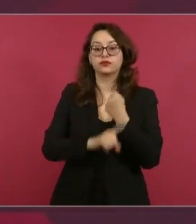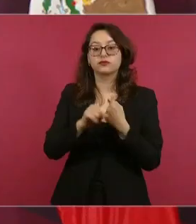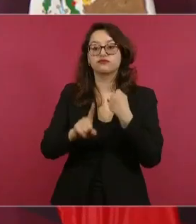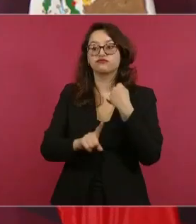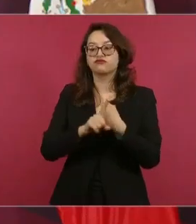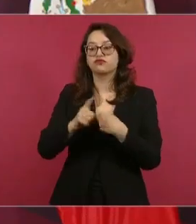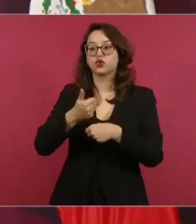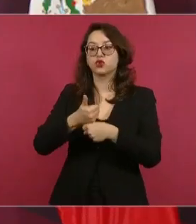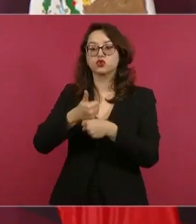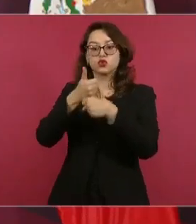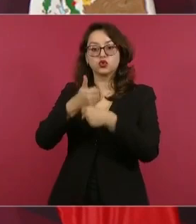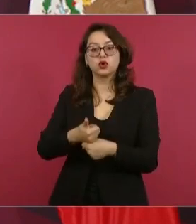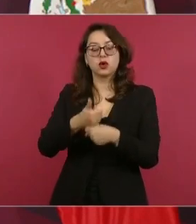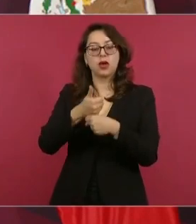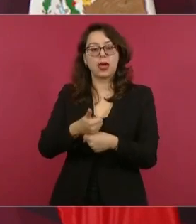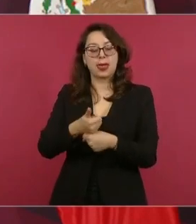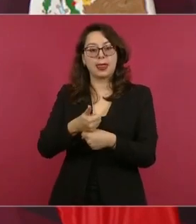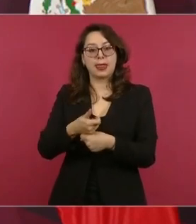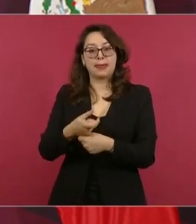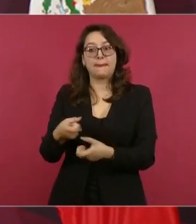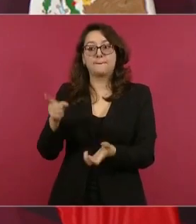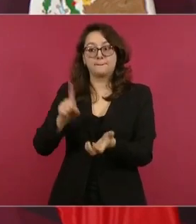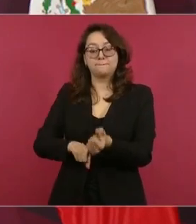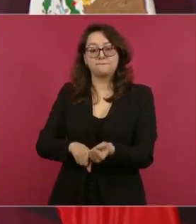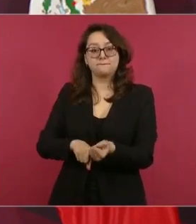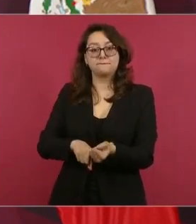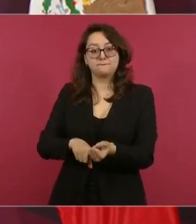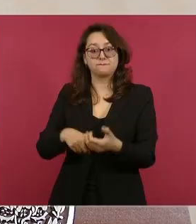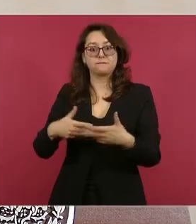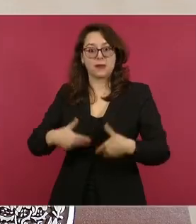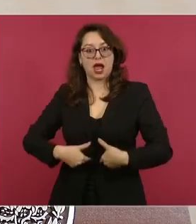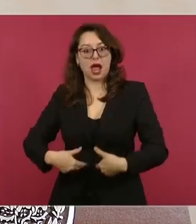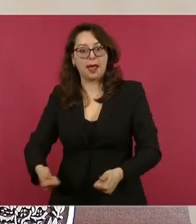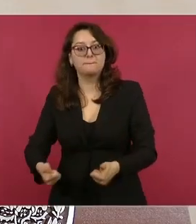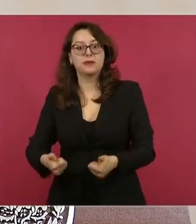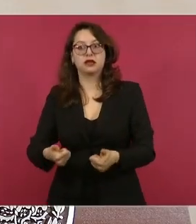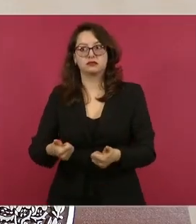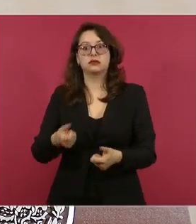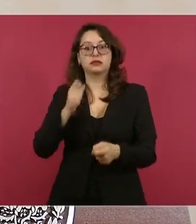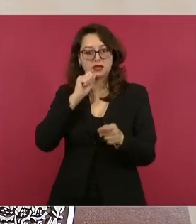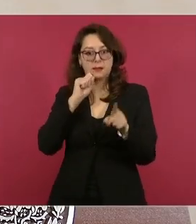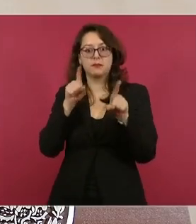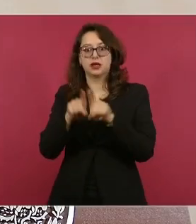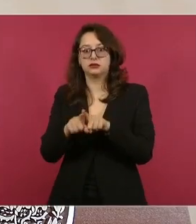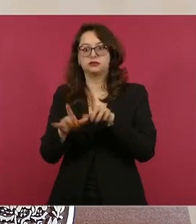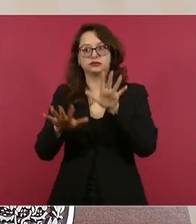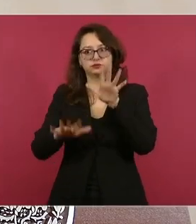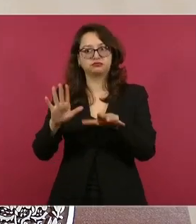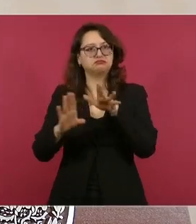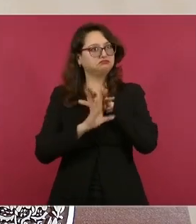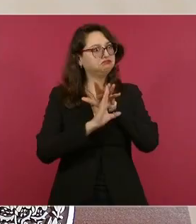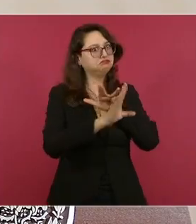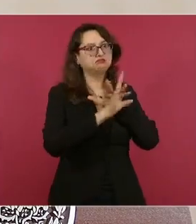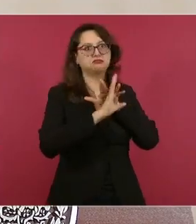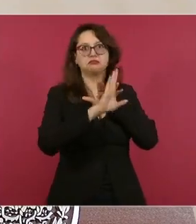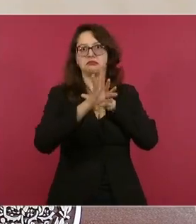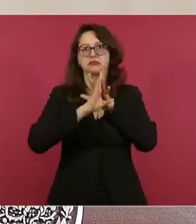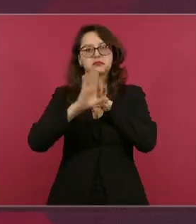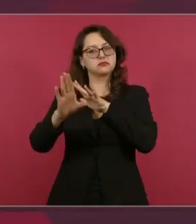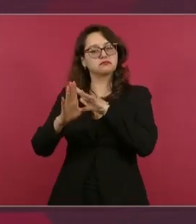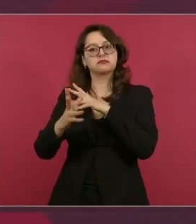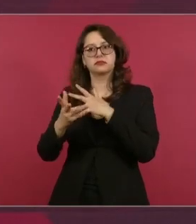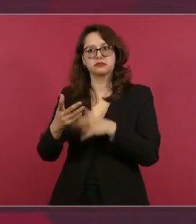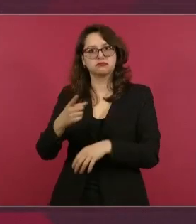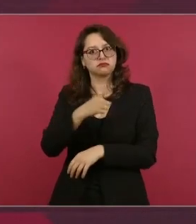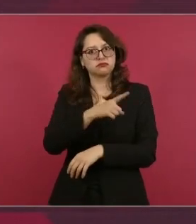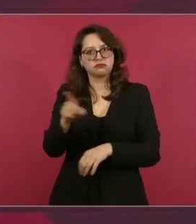se han padecido en España, por el hambre que han padecido en España,